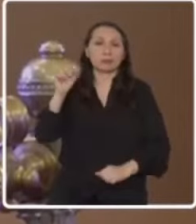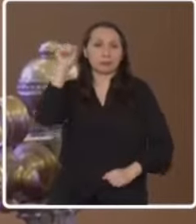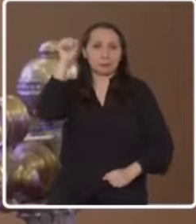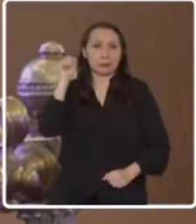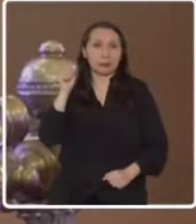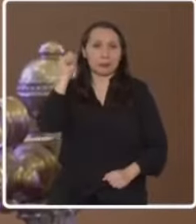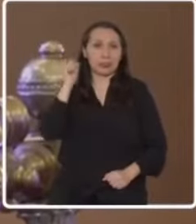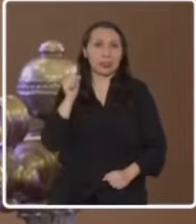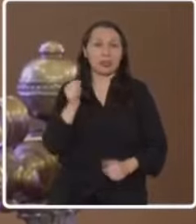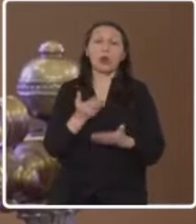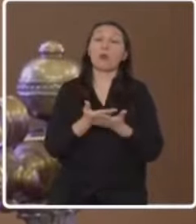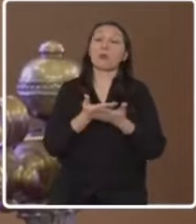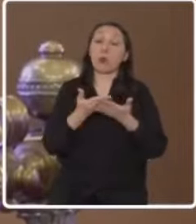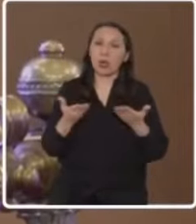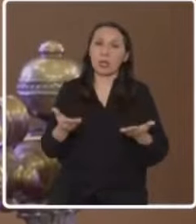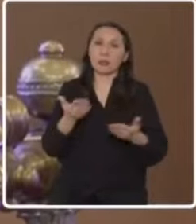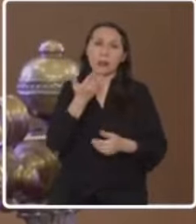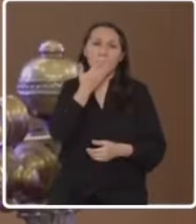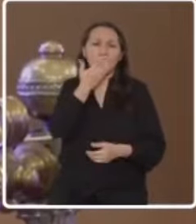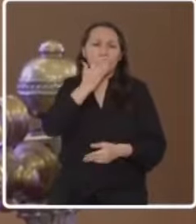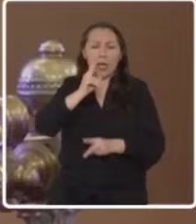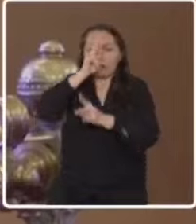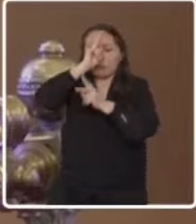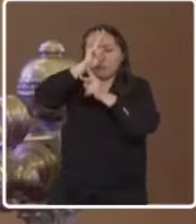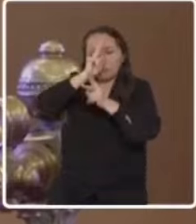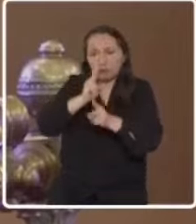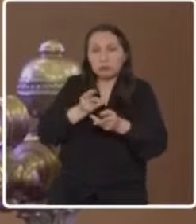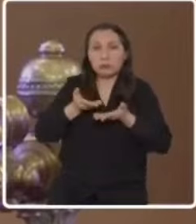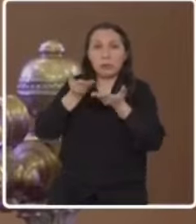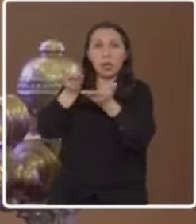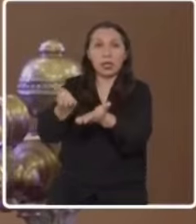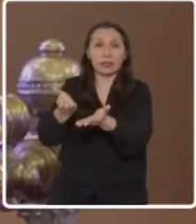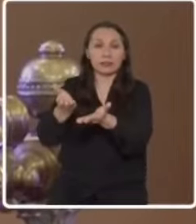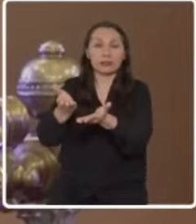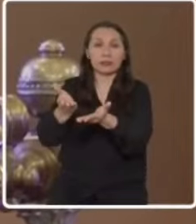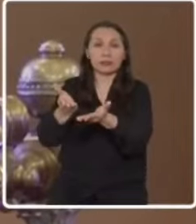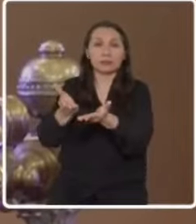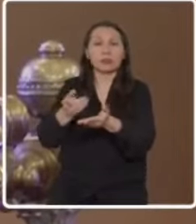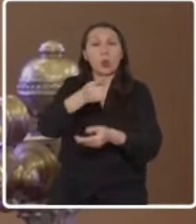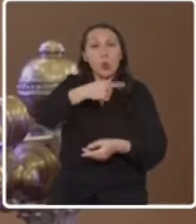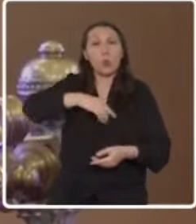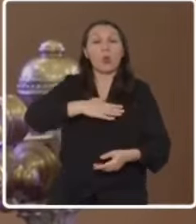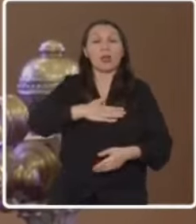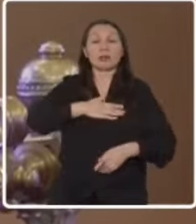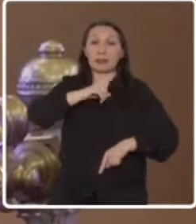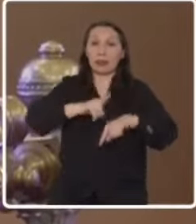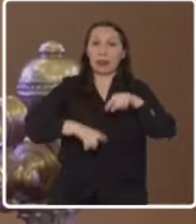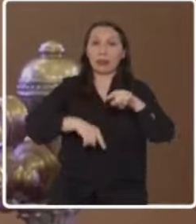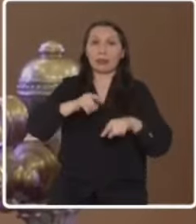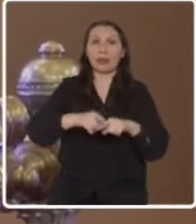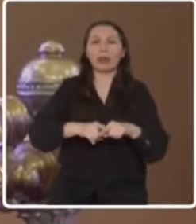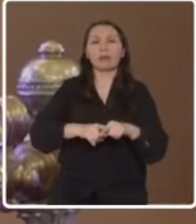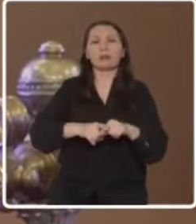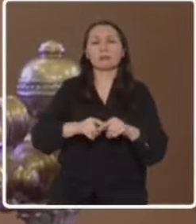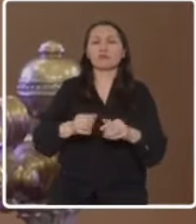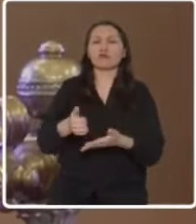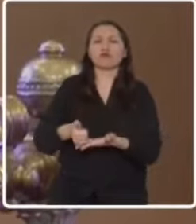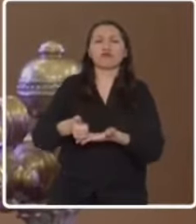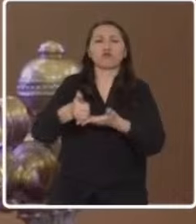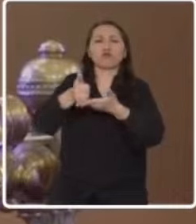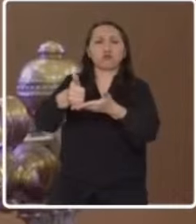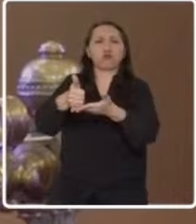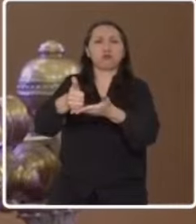Piñera. Por eso el mejor homenaje que le podemos hacer es que en nuestra tierra reine la